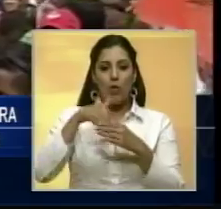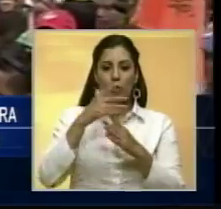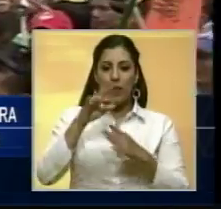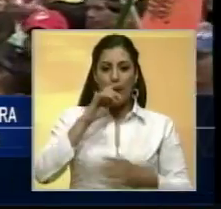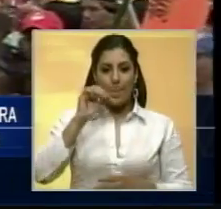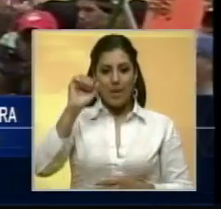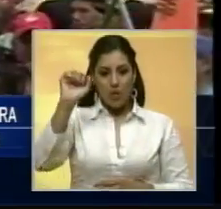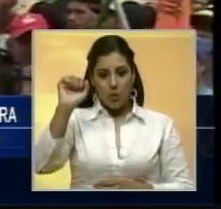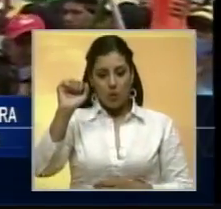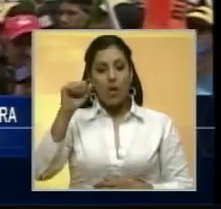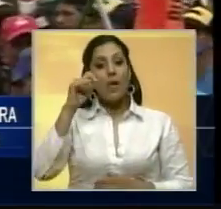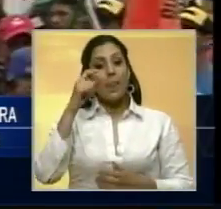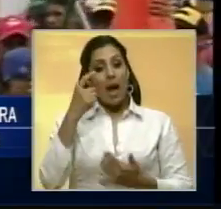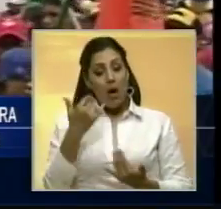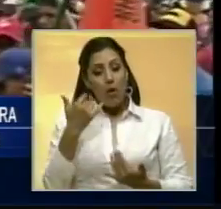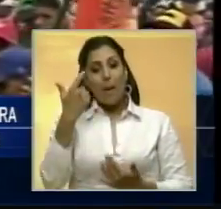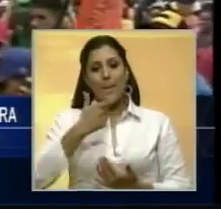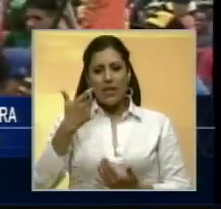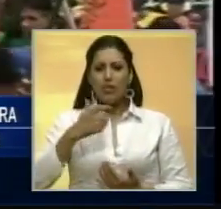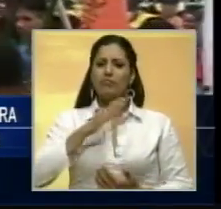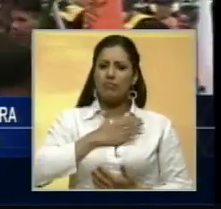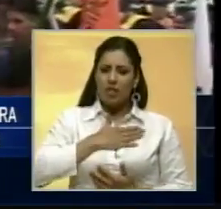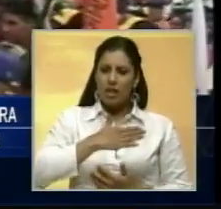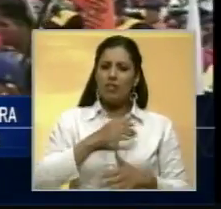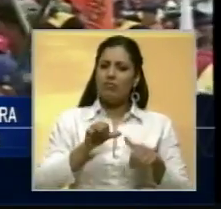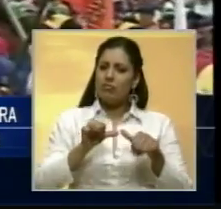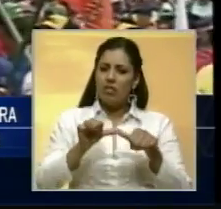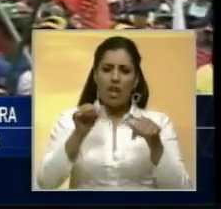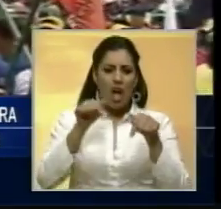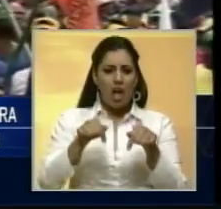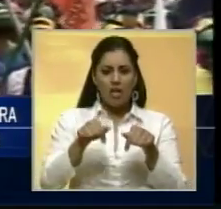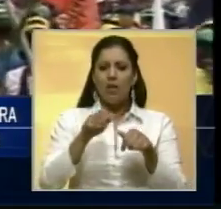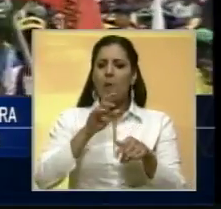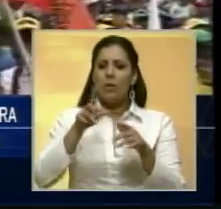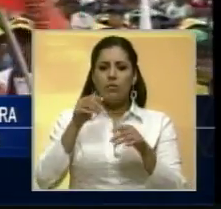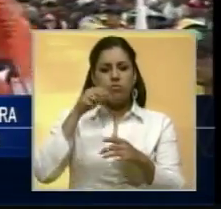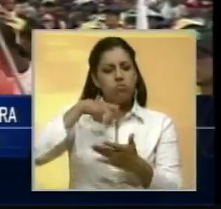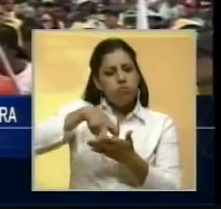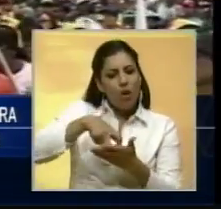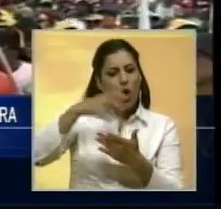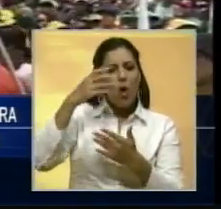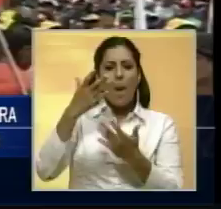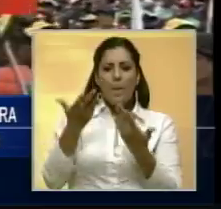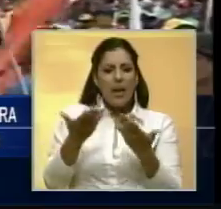revocatorio presidencial. Las personas que están aquí dicen que se mantendrán, como ellos dicen, rodillas en tierra